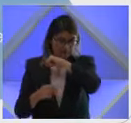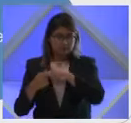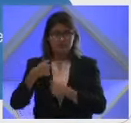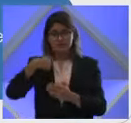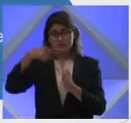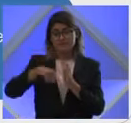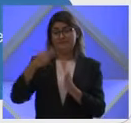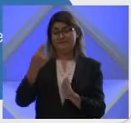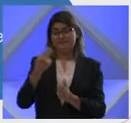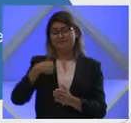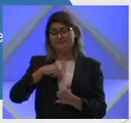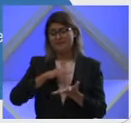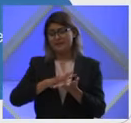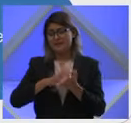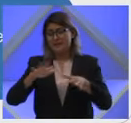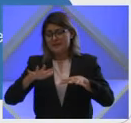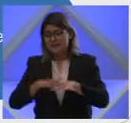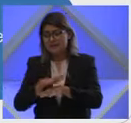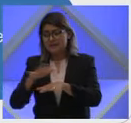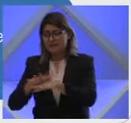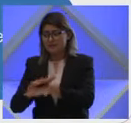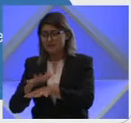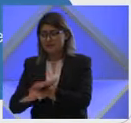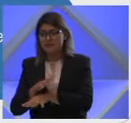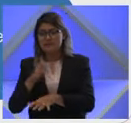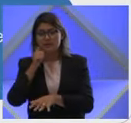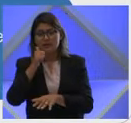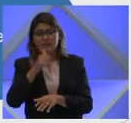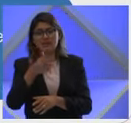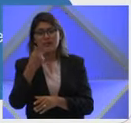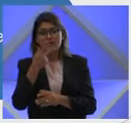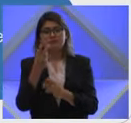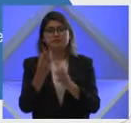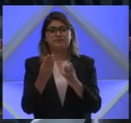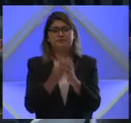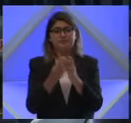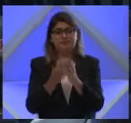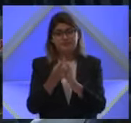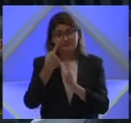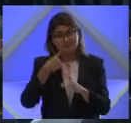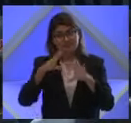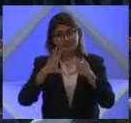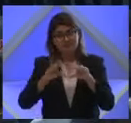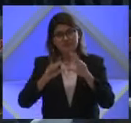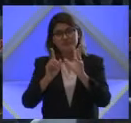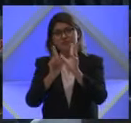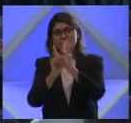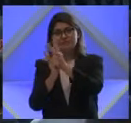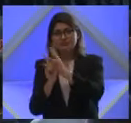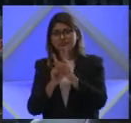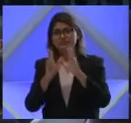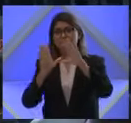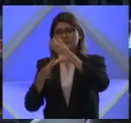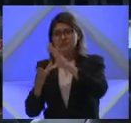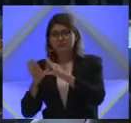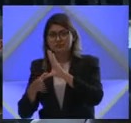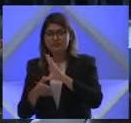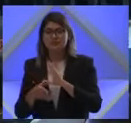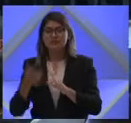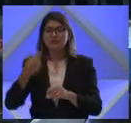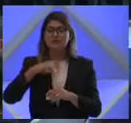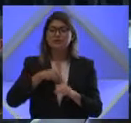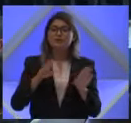tradicionales cursos de comunicaciones por satélite a cursos que que impliquen pues conceptos como análisis de emisión ingeniería de